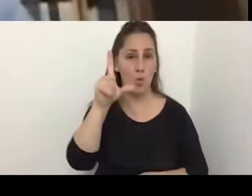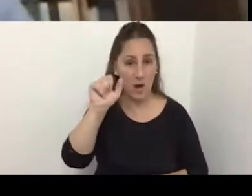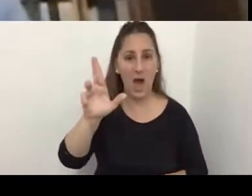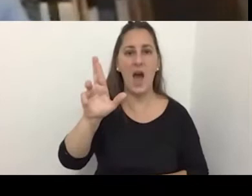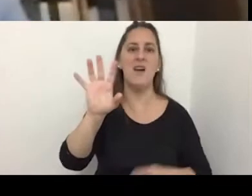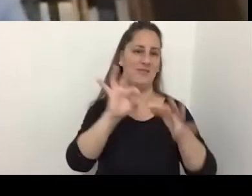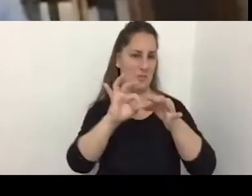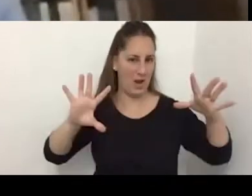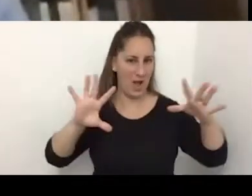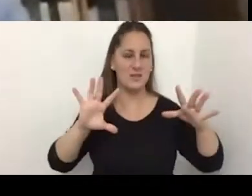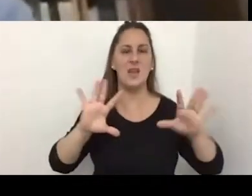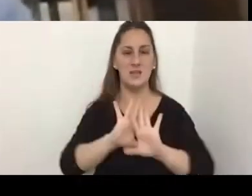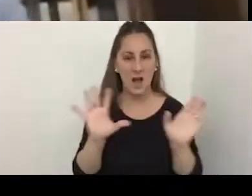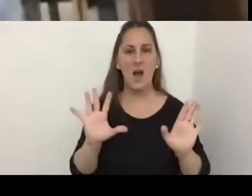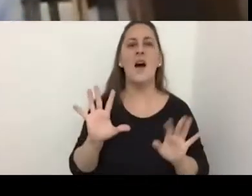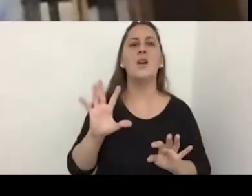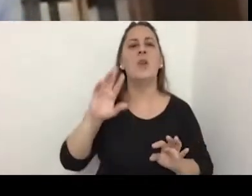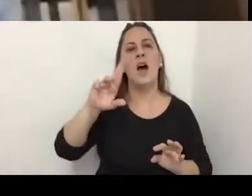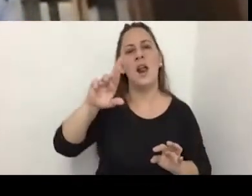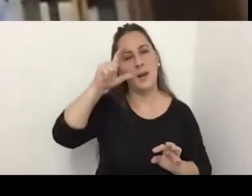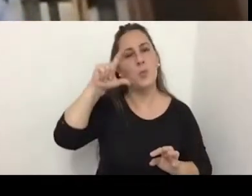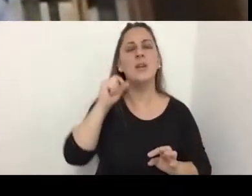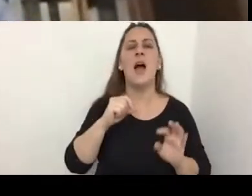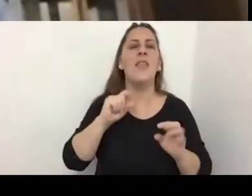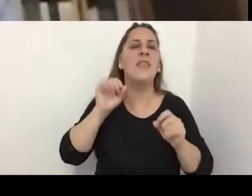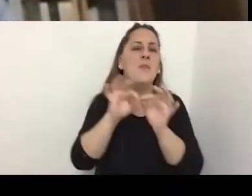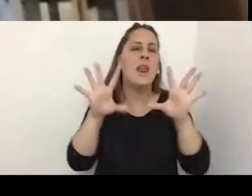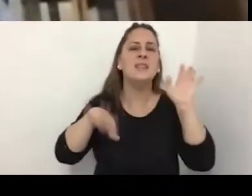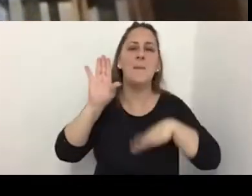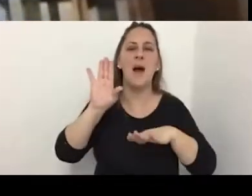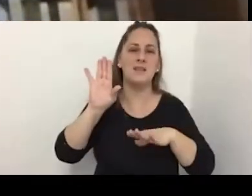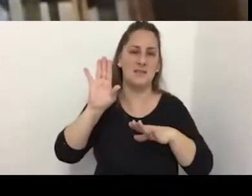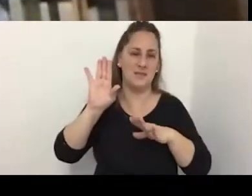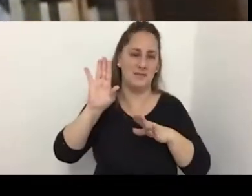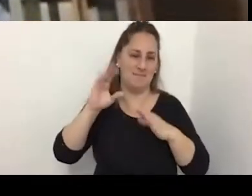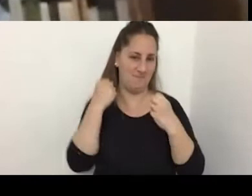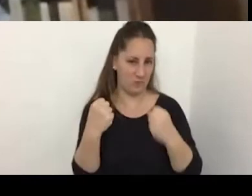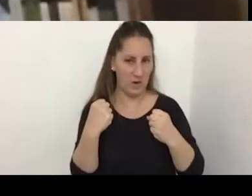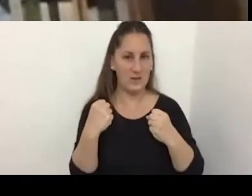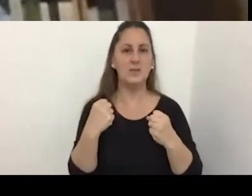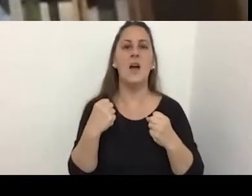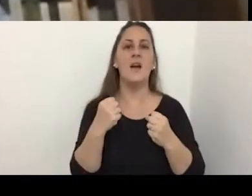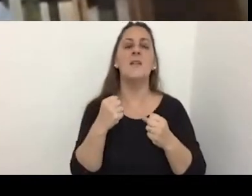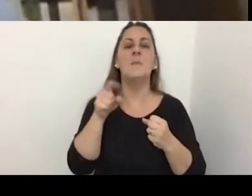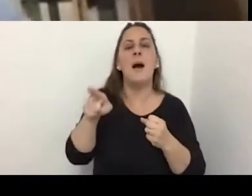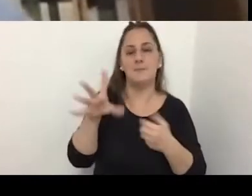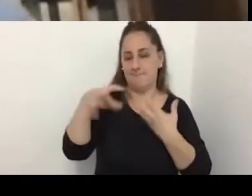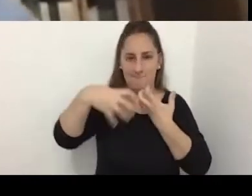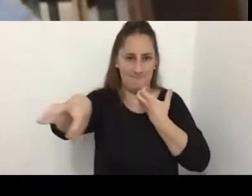la república de una democracia más radicalizada, que profundiza la participación de los sectores